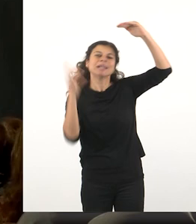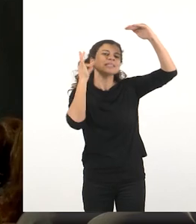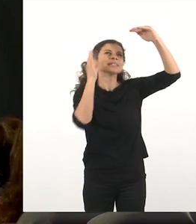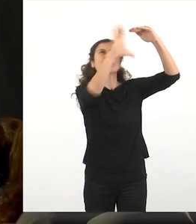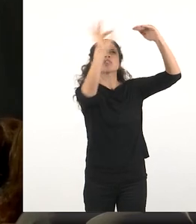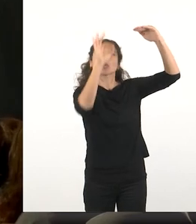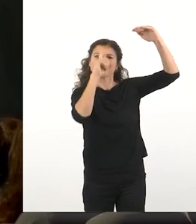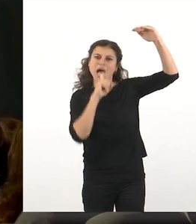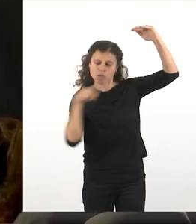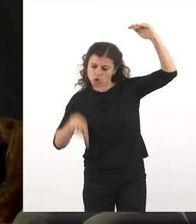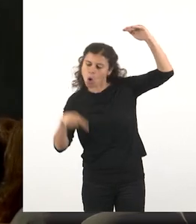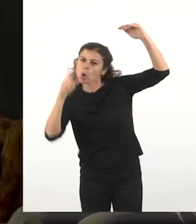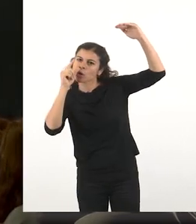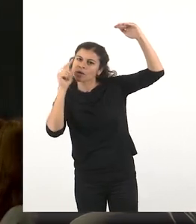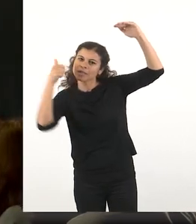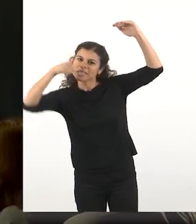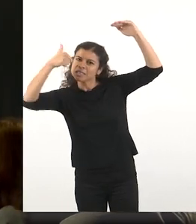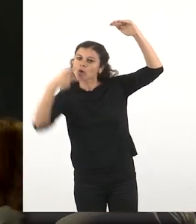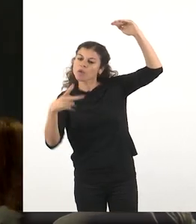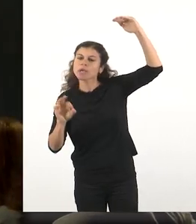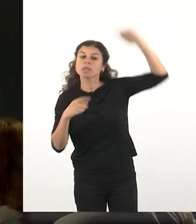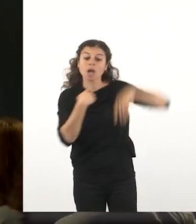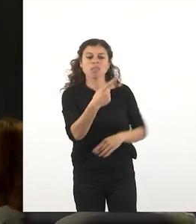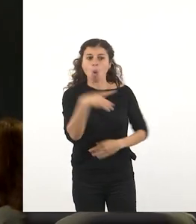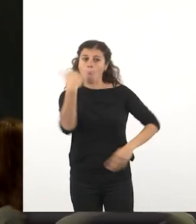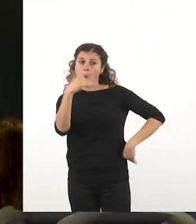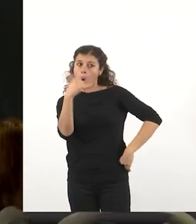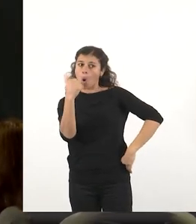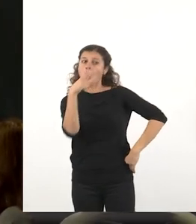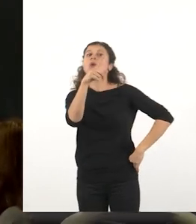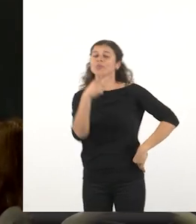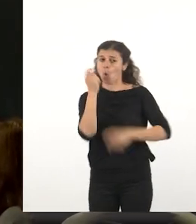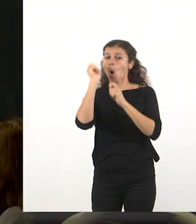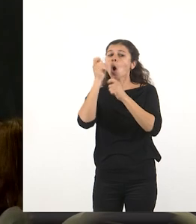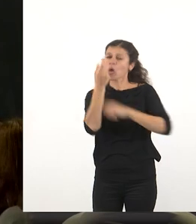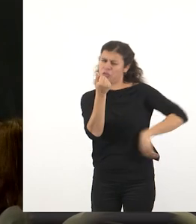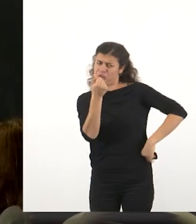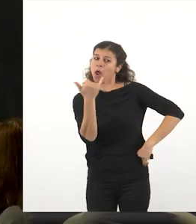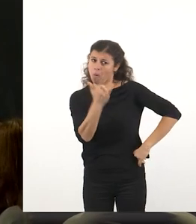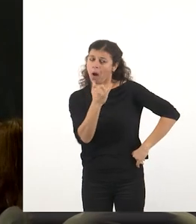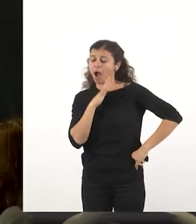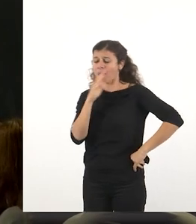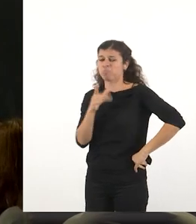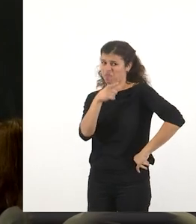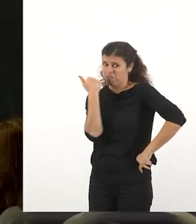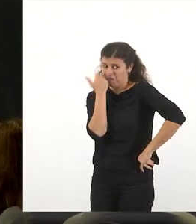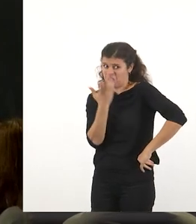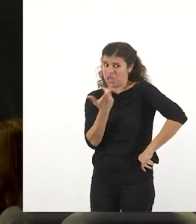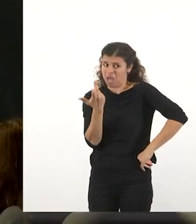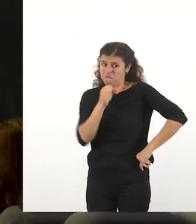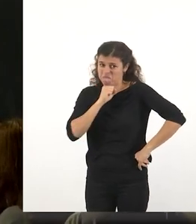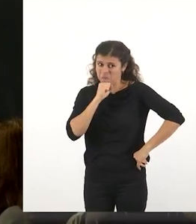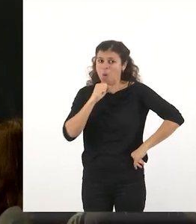de 20 y ¿qué le decimos a ella? Sartacuna, ¿sabes qué dice que mi tierra? Tendrá olivos para que el nene esté con ella porque ella es muy vieja, muy fea, muy